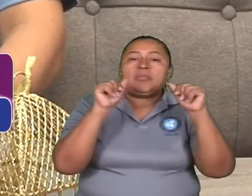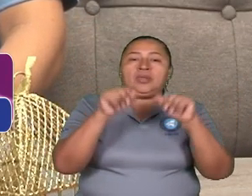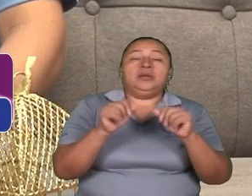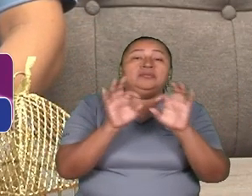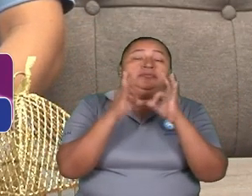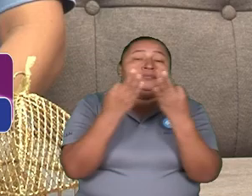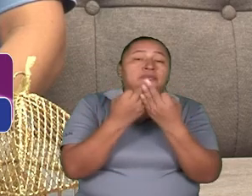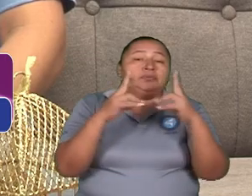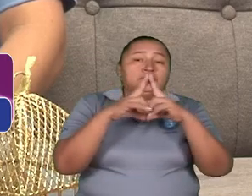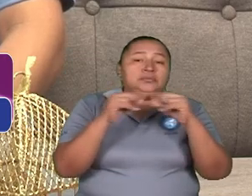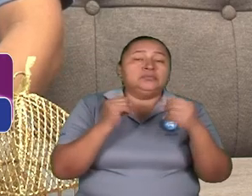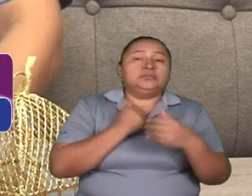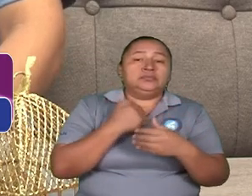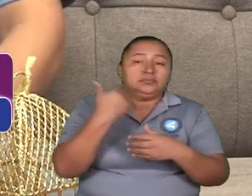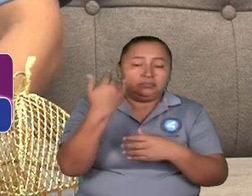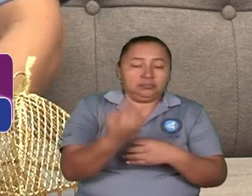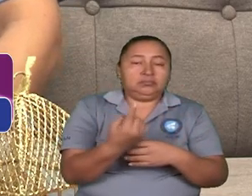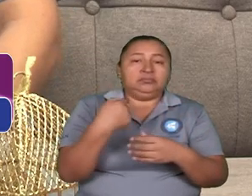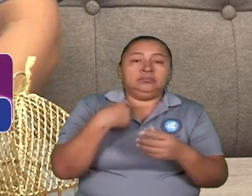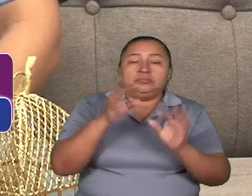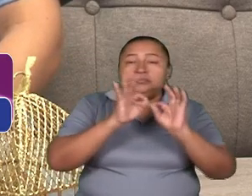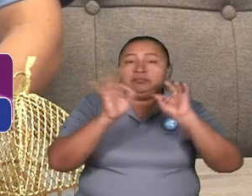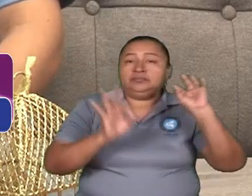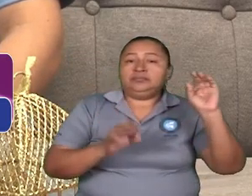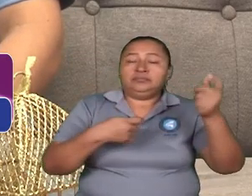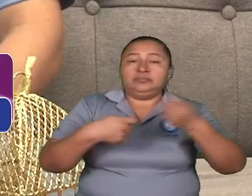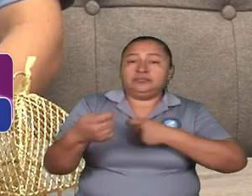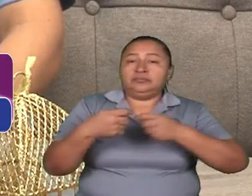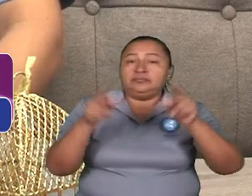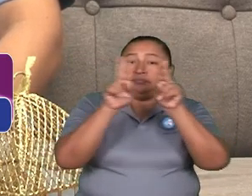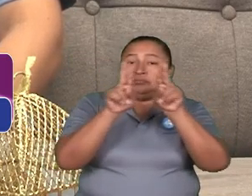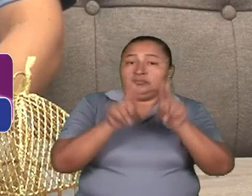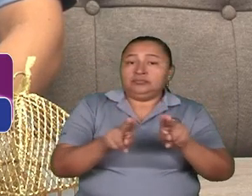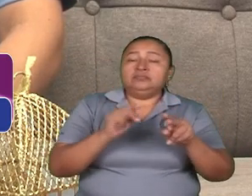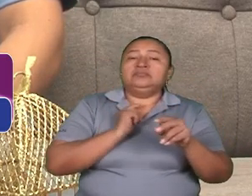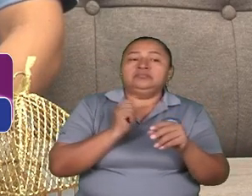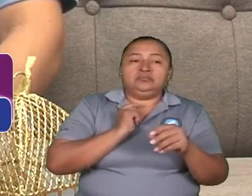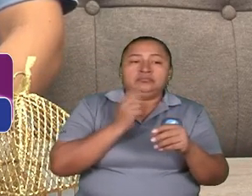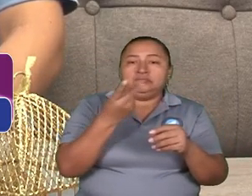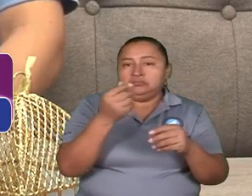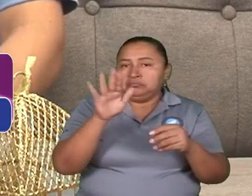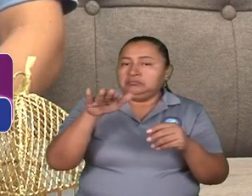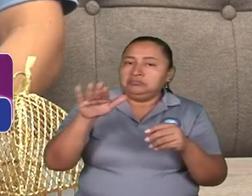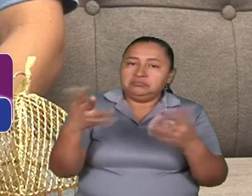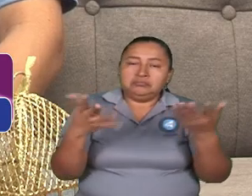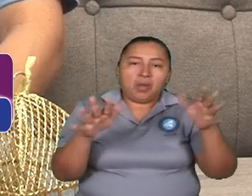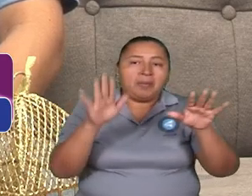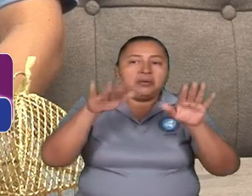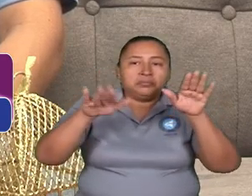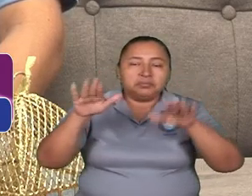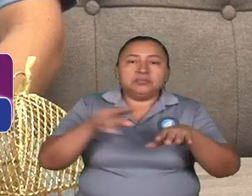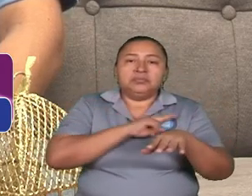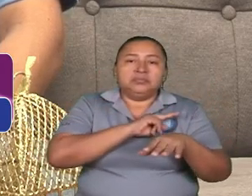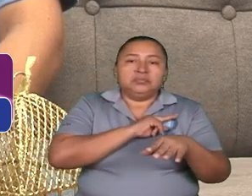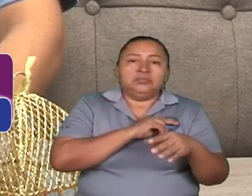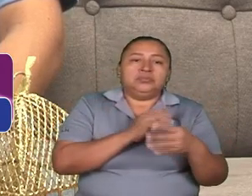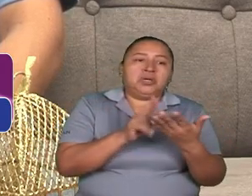sobrepasar esta, lo que tuvimos en estos dos días. Ahora vamos a tener tres días. Así que desde ya le hacemos